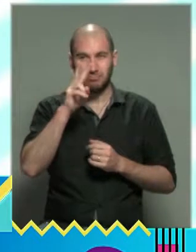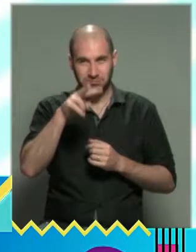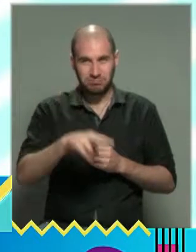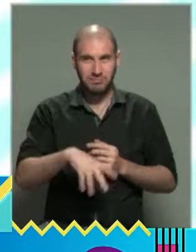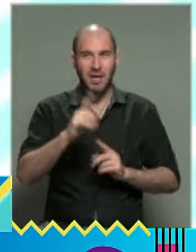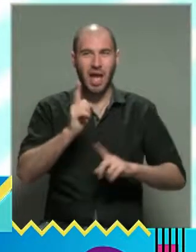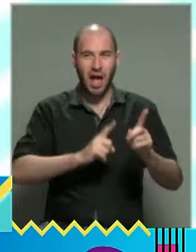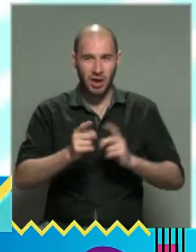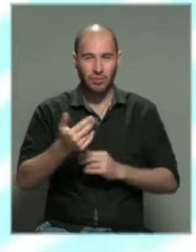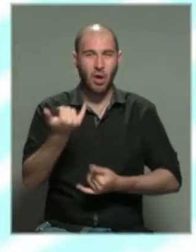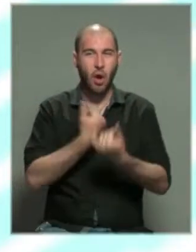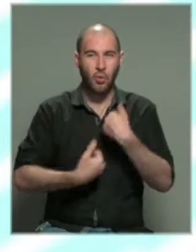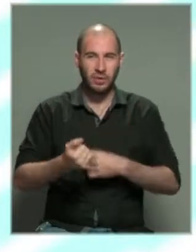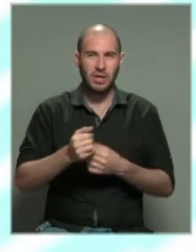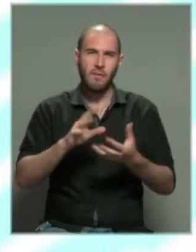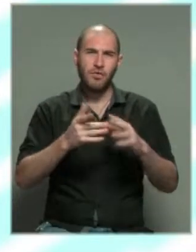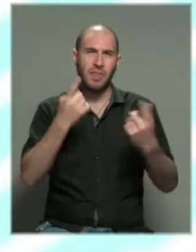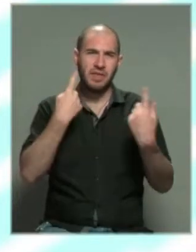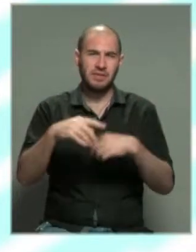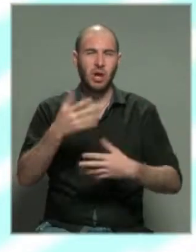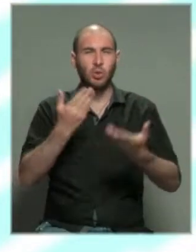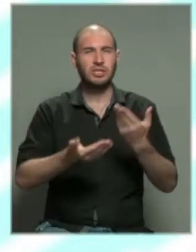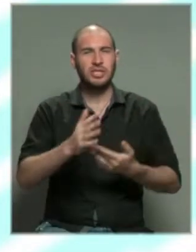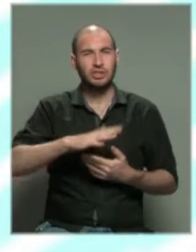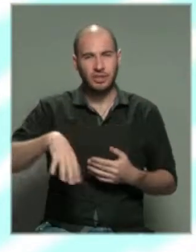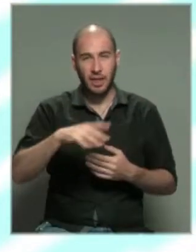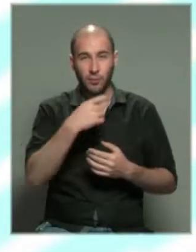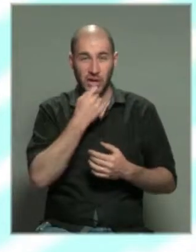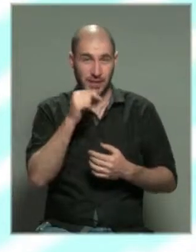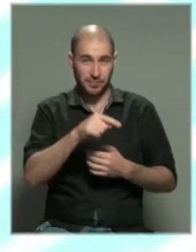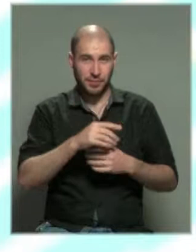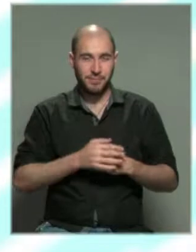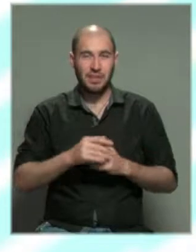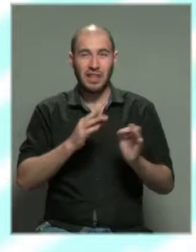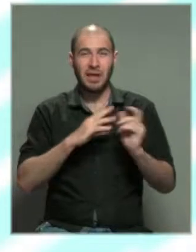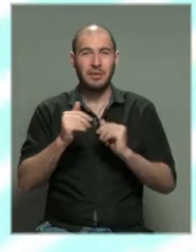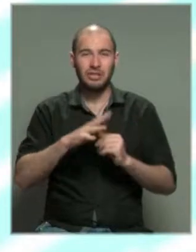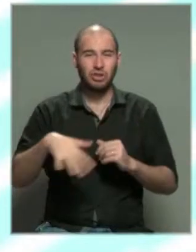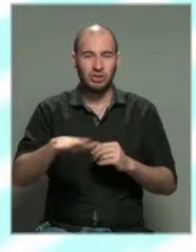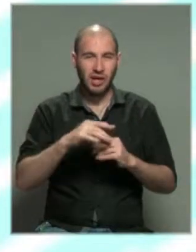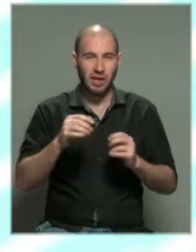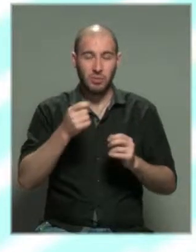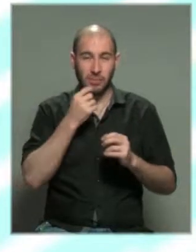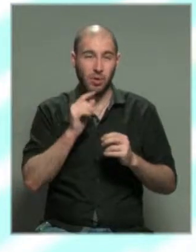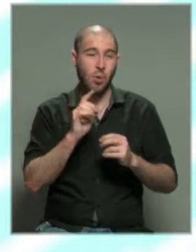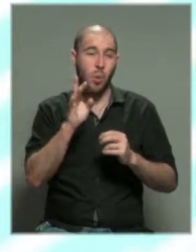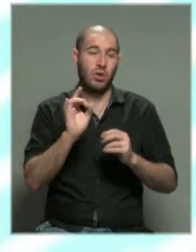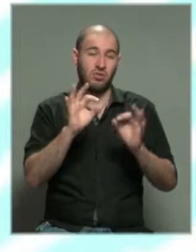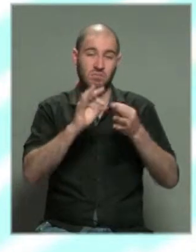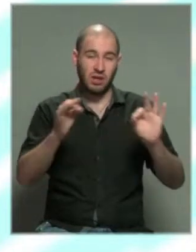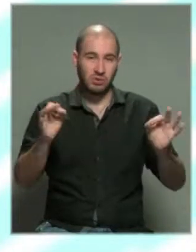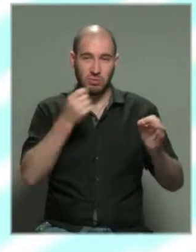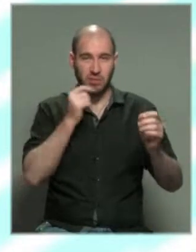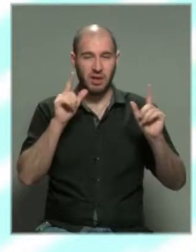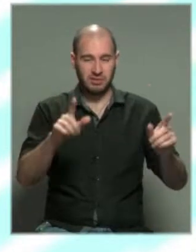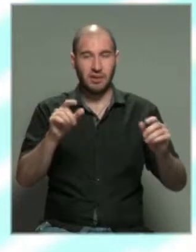algunos tweets que nos hablan de distintas formas de ver la justicia social. En este caso, en el debate social, si te vas a quedar solo con una frase, quédate con